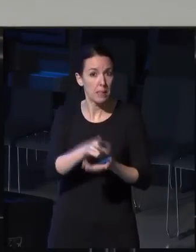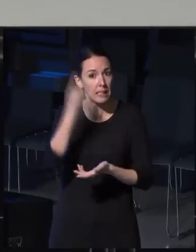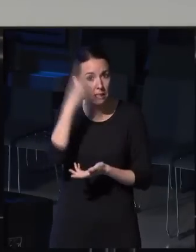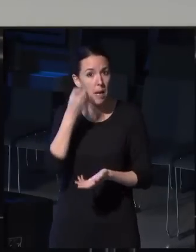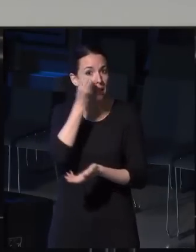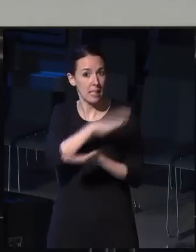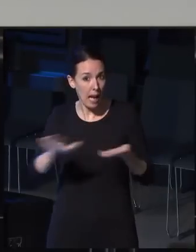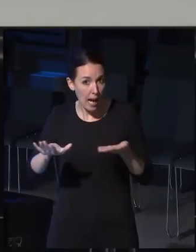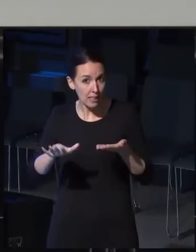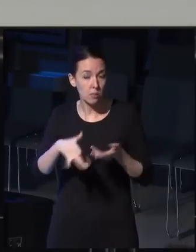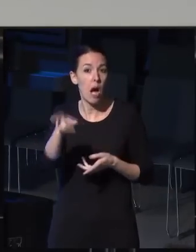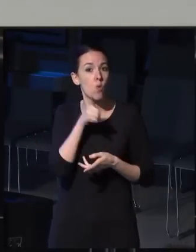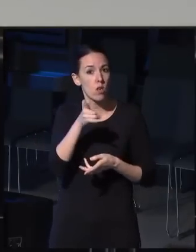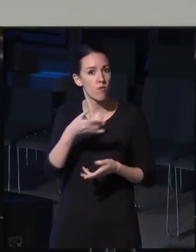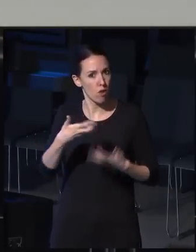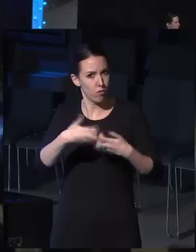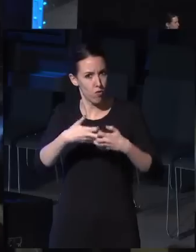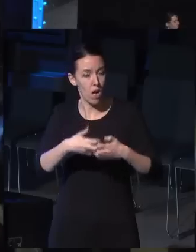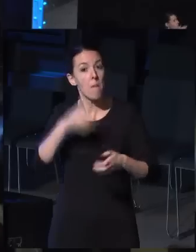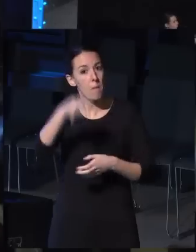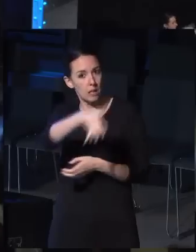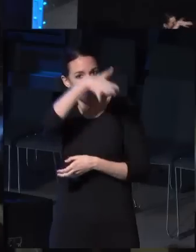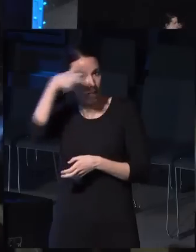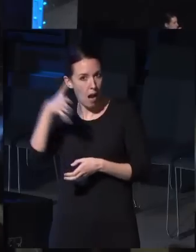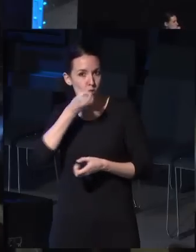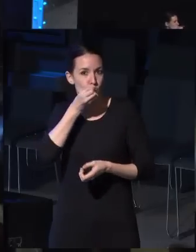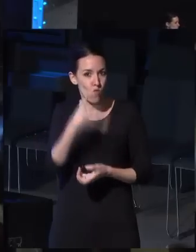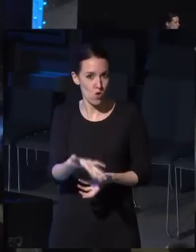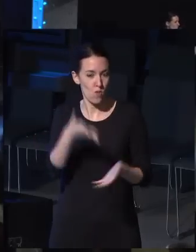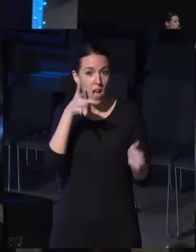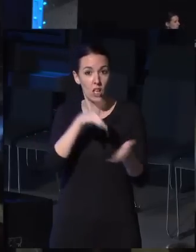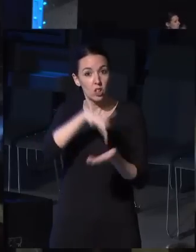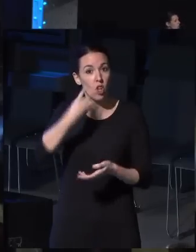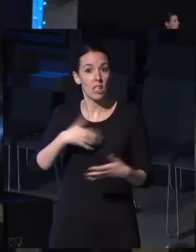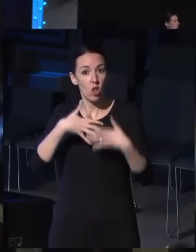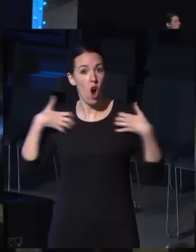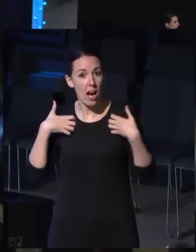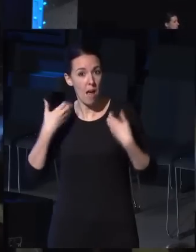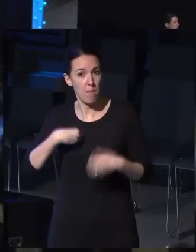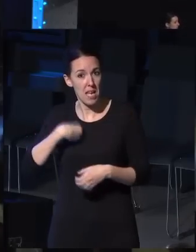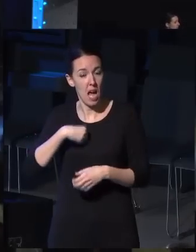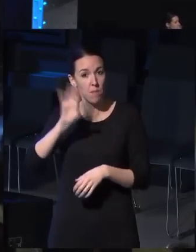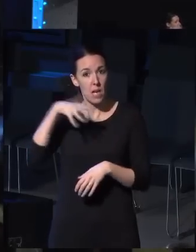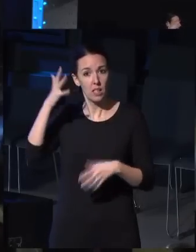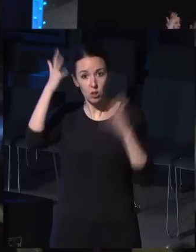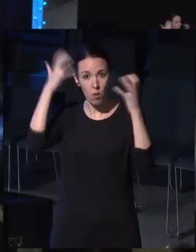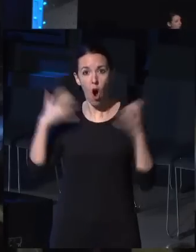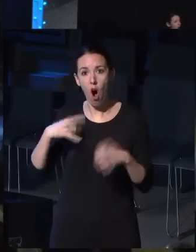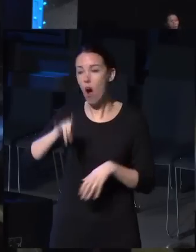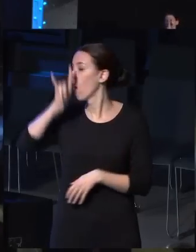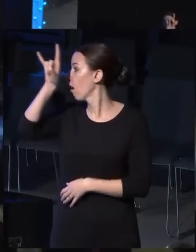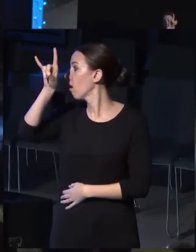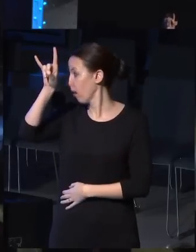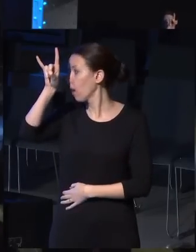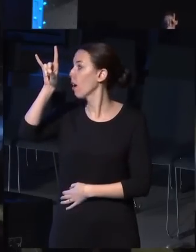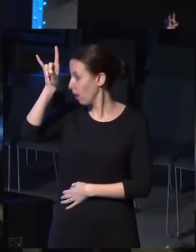gratis y que la wifi funciona. Así que, encima hace calor, ¿qué más vas a creer? Están los heavy de Gran Vía, si no, por ahí al lado. ¿Cómo se dice los heavy de Gran Vía en